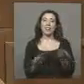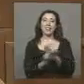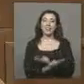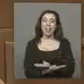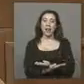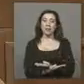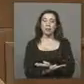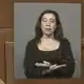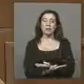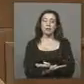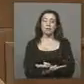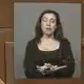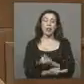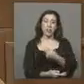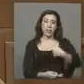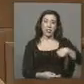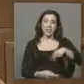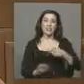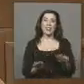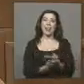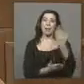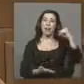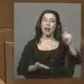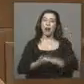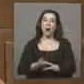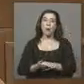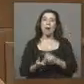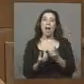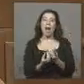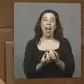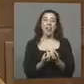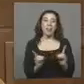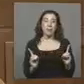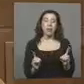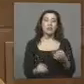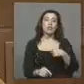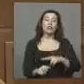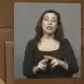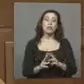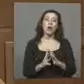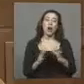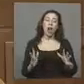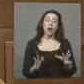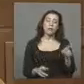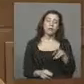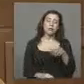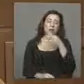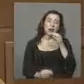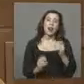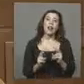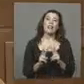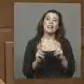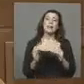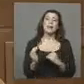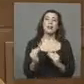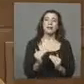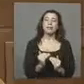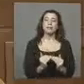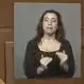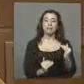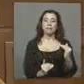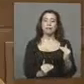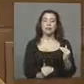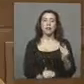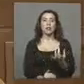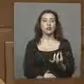asumirlo, uno de los déficits de nuestra transición, es precisamente que hicimos gran hincapié en el tema del crecimiento, y no nos dimos